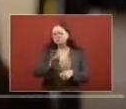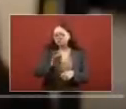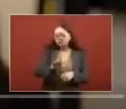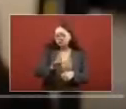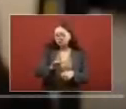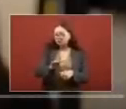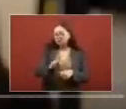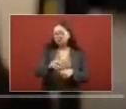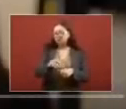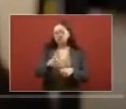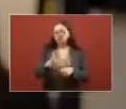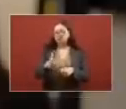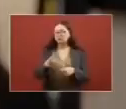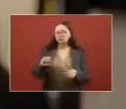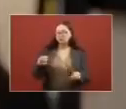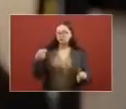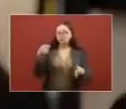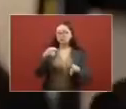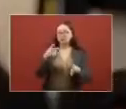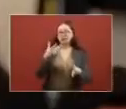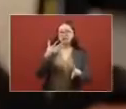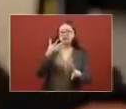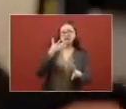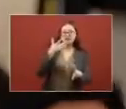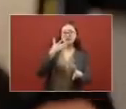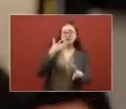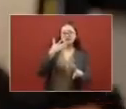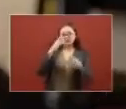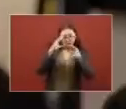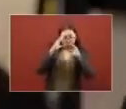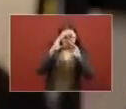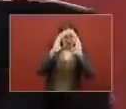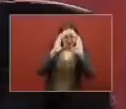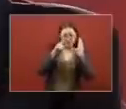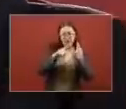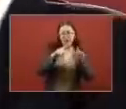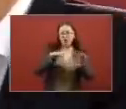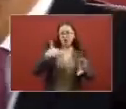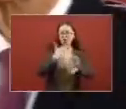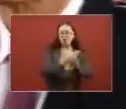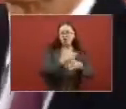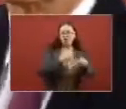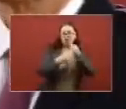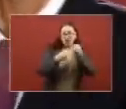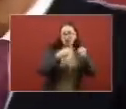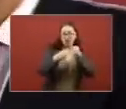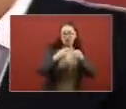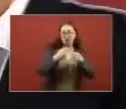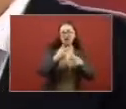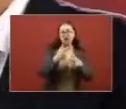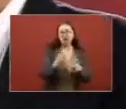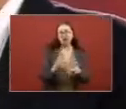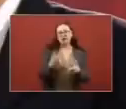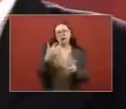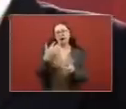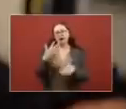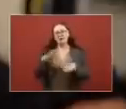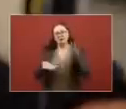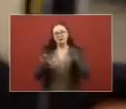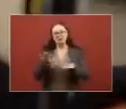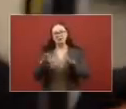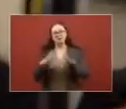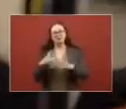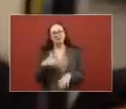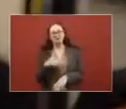enderezar estos adjetivos como fifí, como conservadores, en una forma que quizá generalice que en la falta de puntualidad